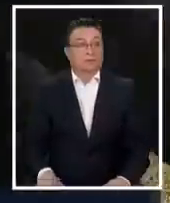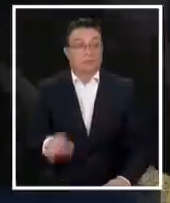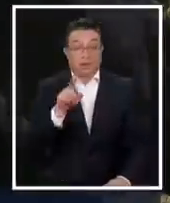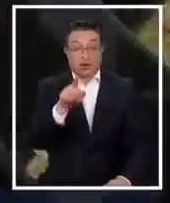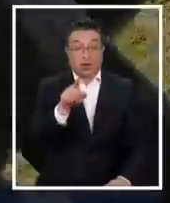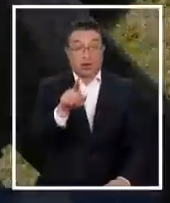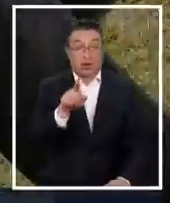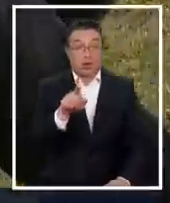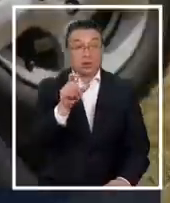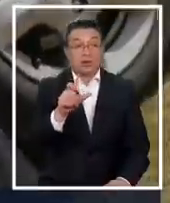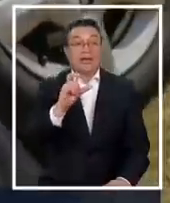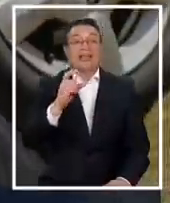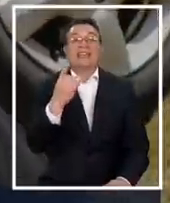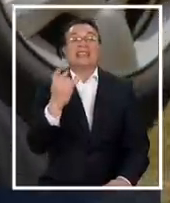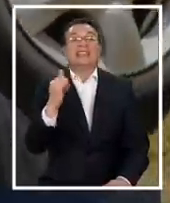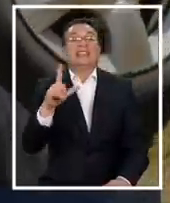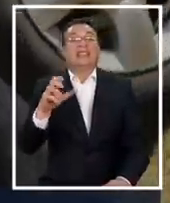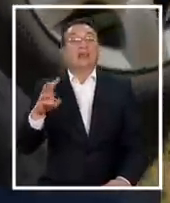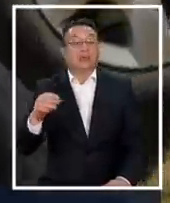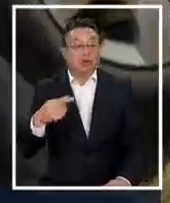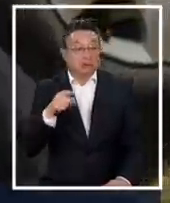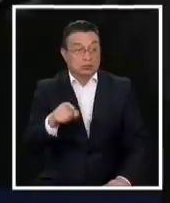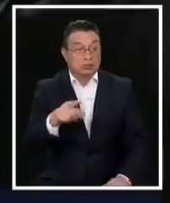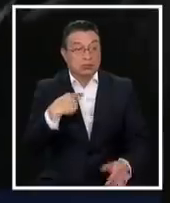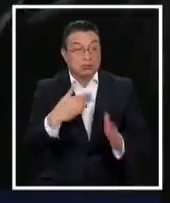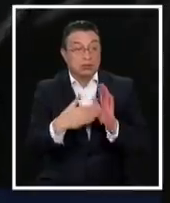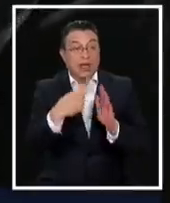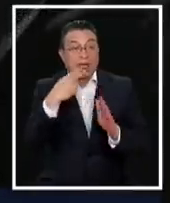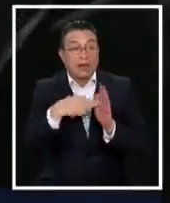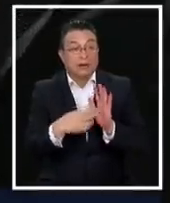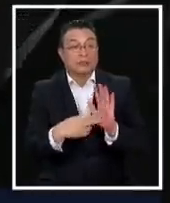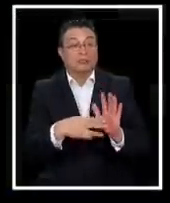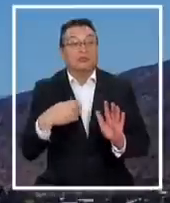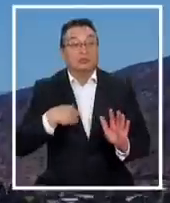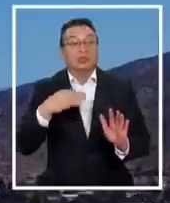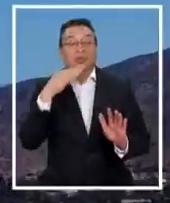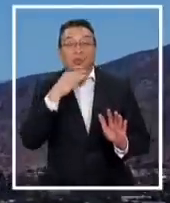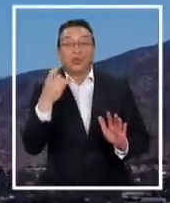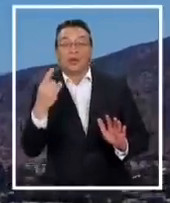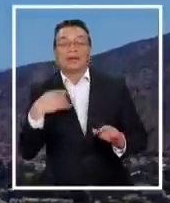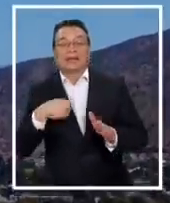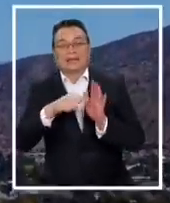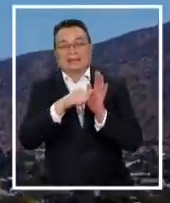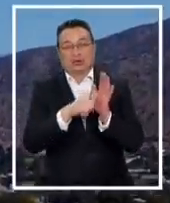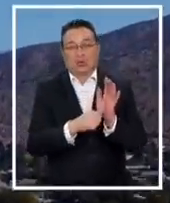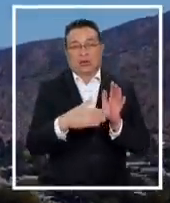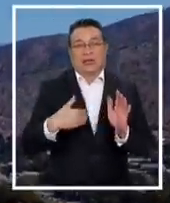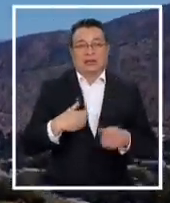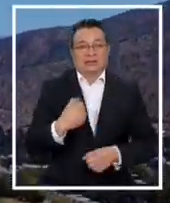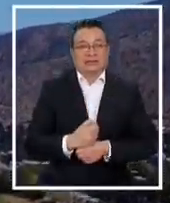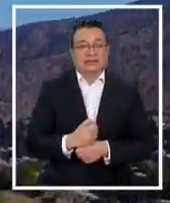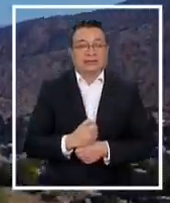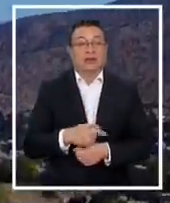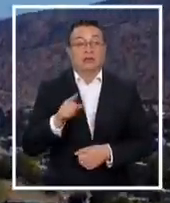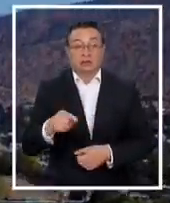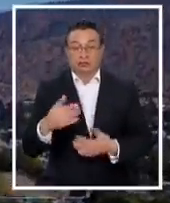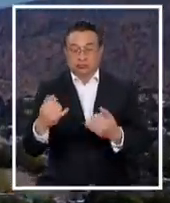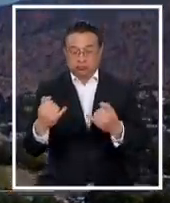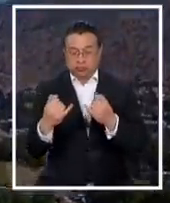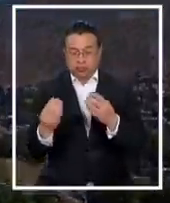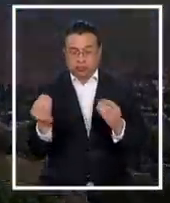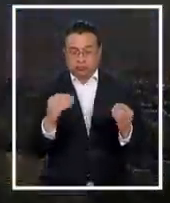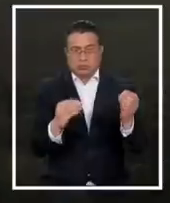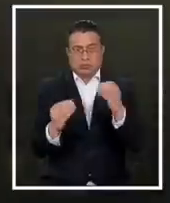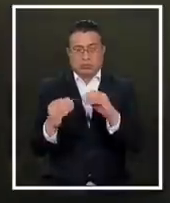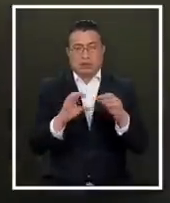¿Usted? Guillermo. Mi carta de presentación. Estoy en cirugía ahora. Con estos datos fuimos construyendo